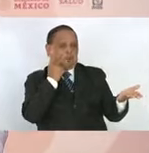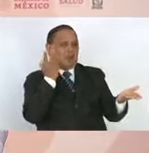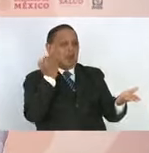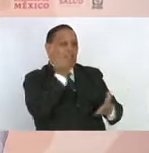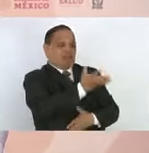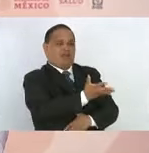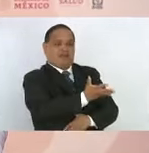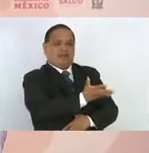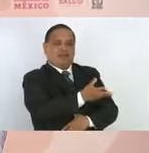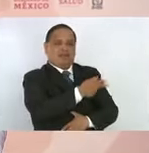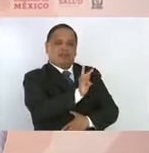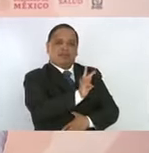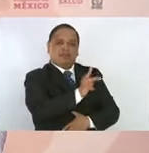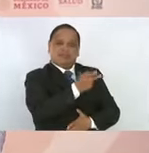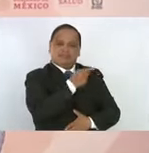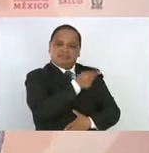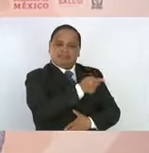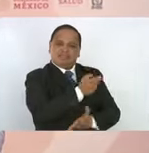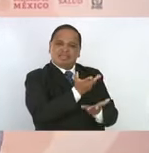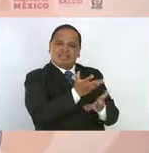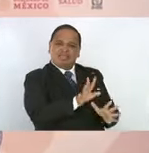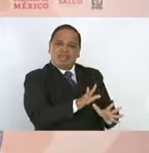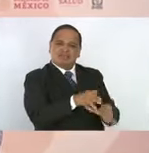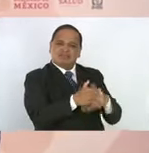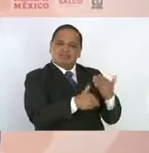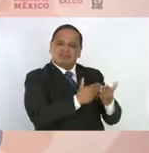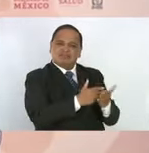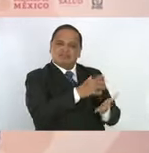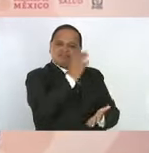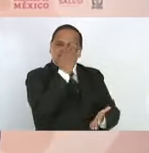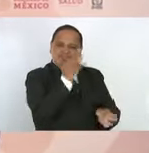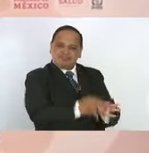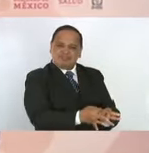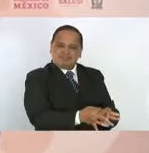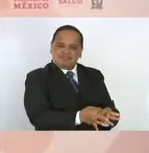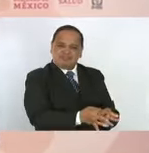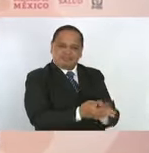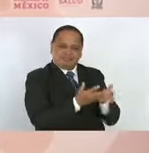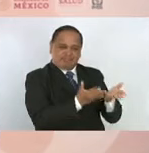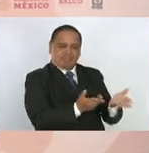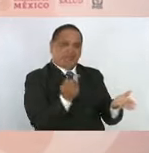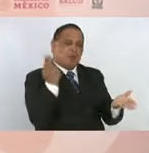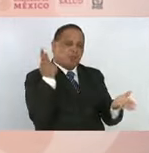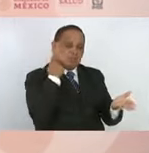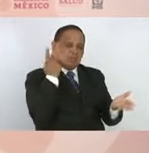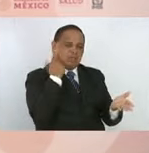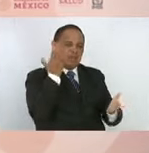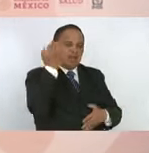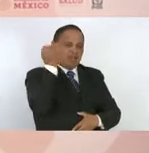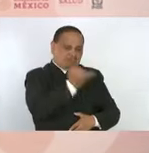porque ya se había aplicado una política